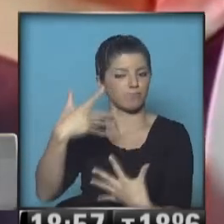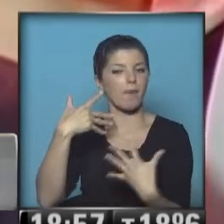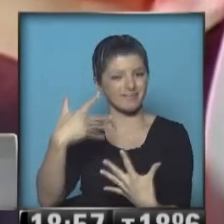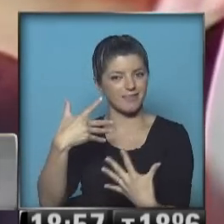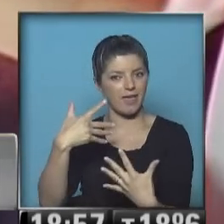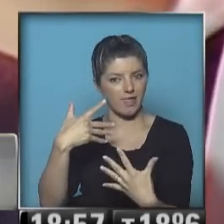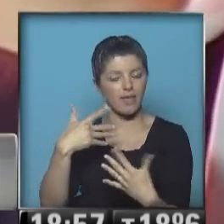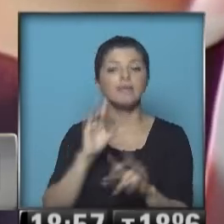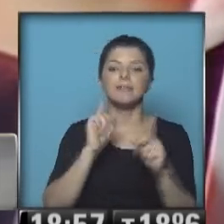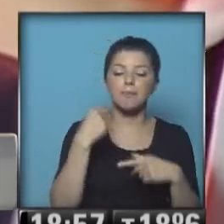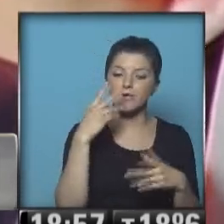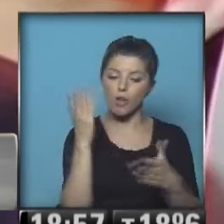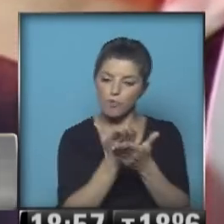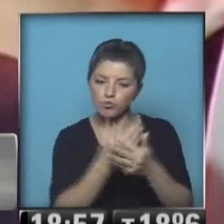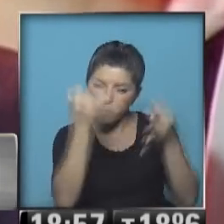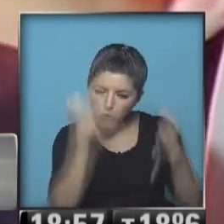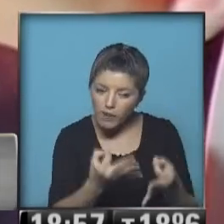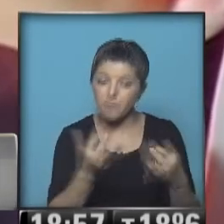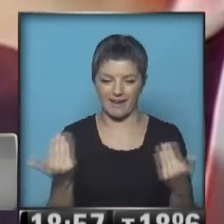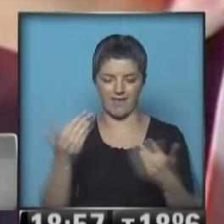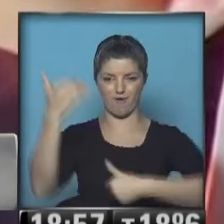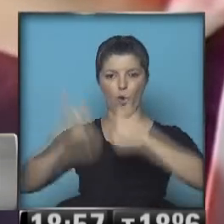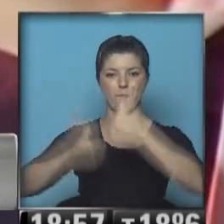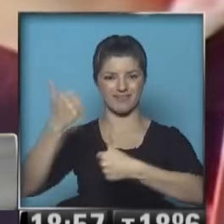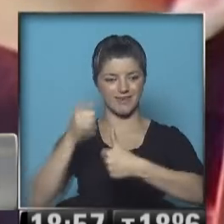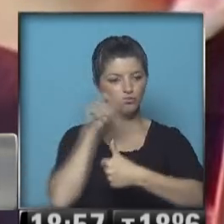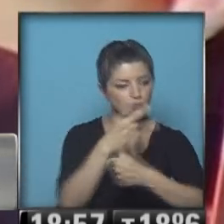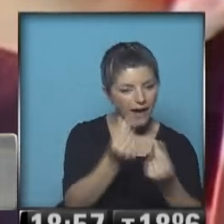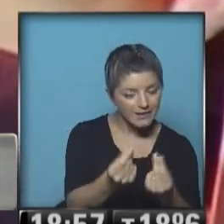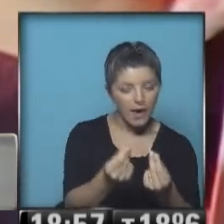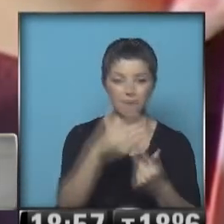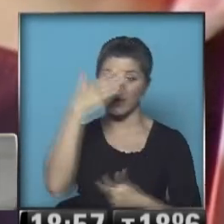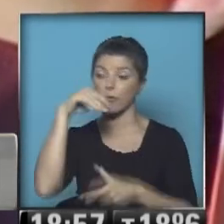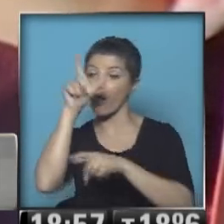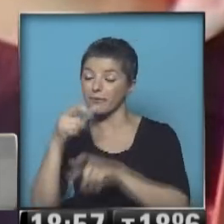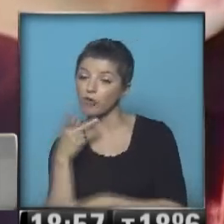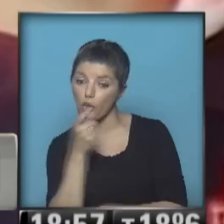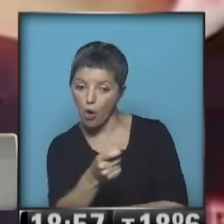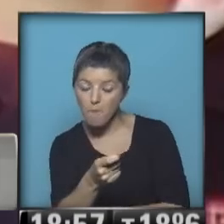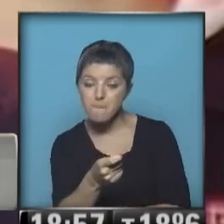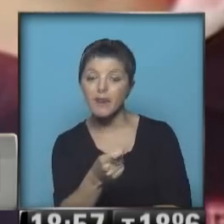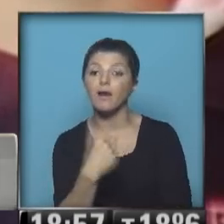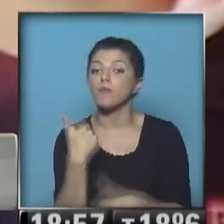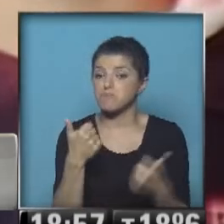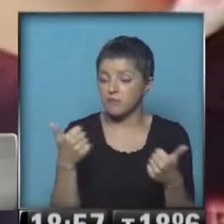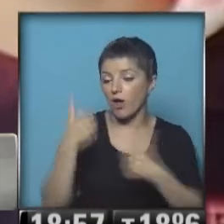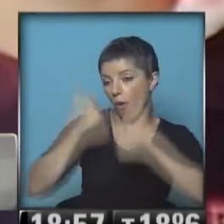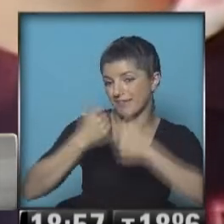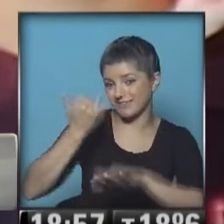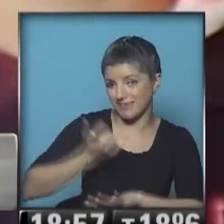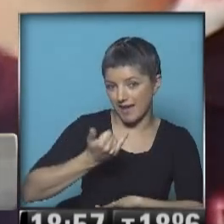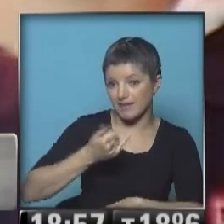ser competitivos, y calidad para llegar a nuestros clientes en sus hogares, con los más de